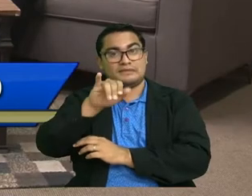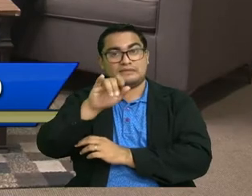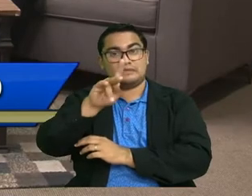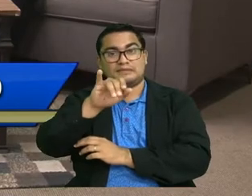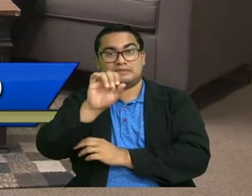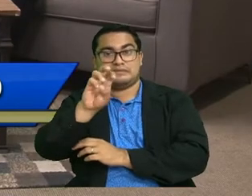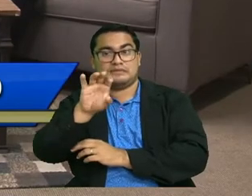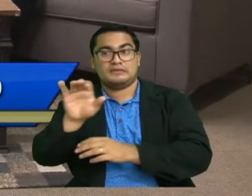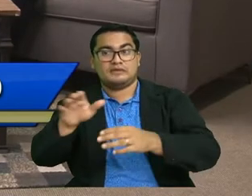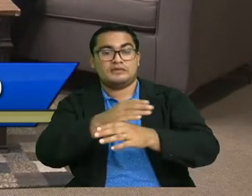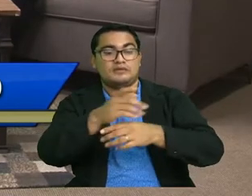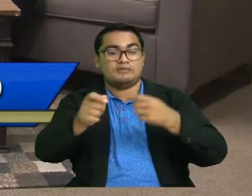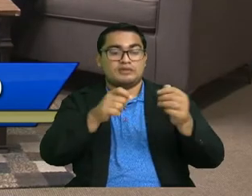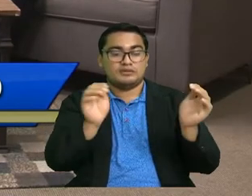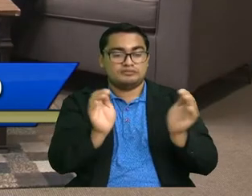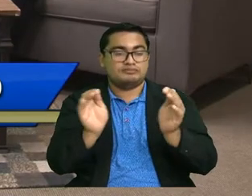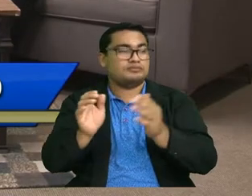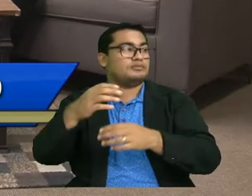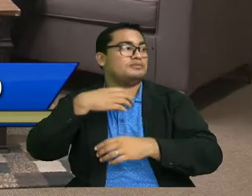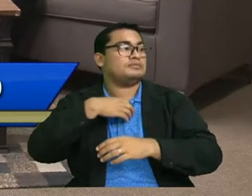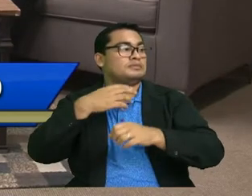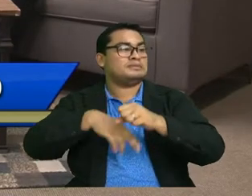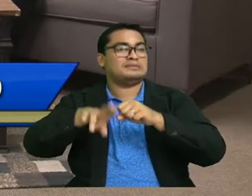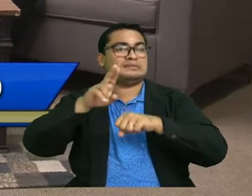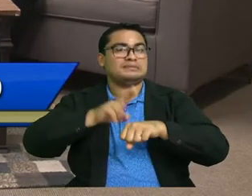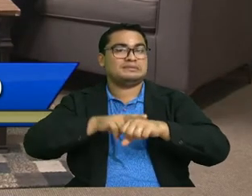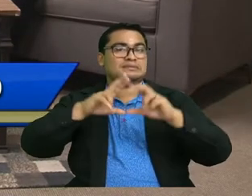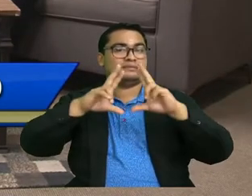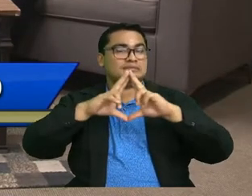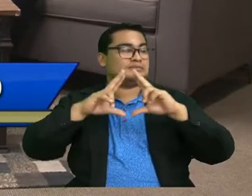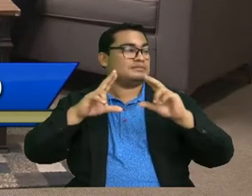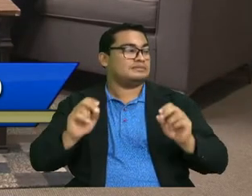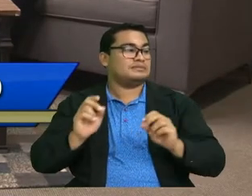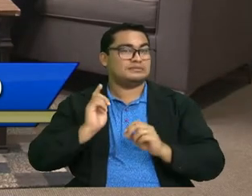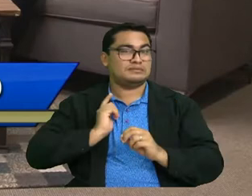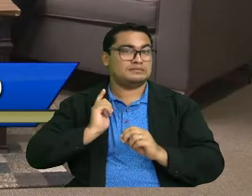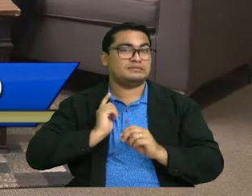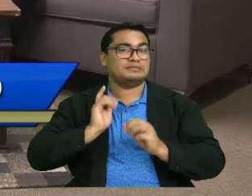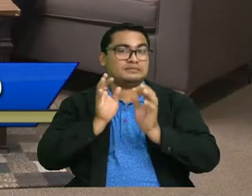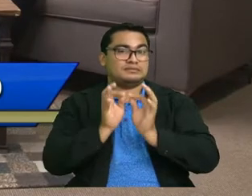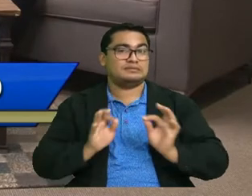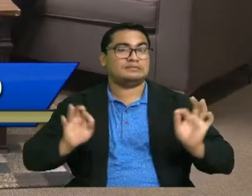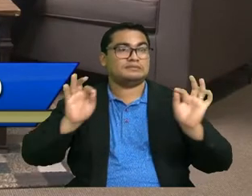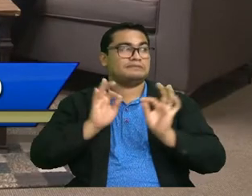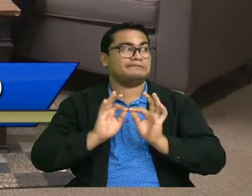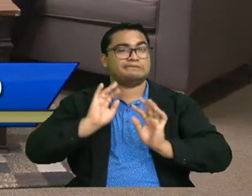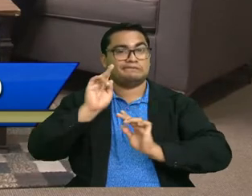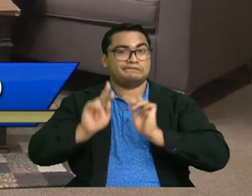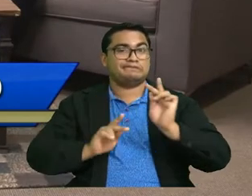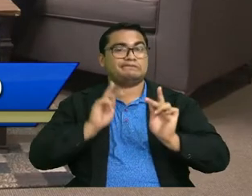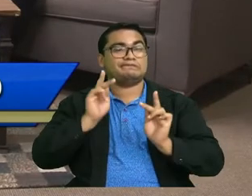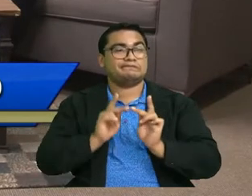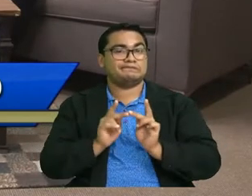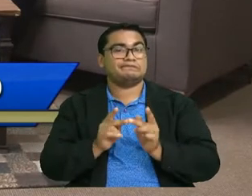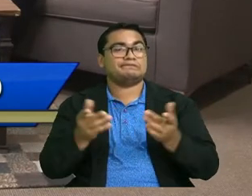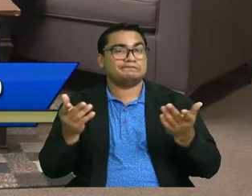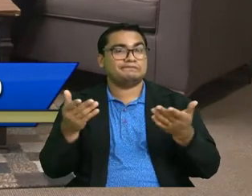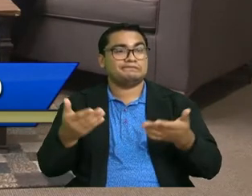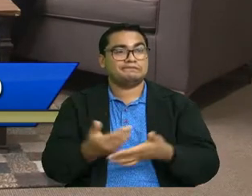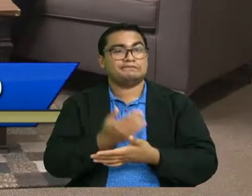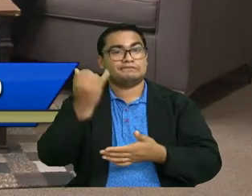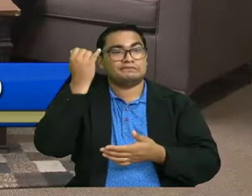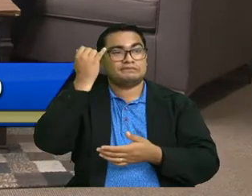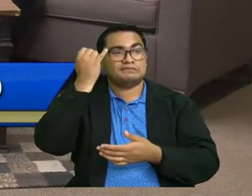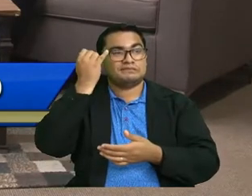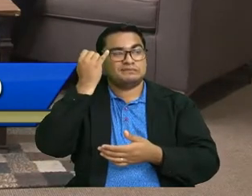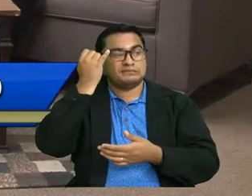participando hoy, okay, son a nivel nacional y que son las que tienen una alta calidad, una excelente presentación, innovación y que